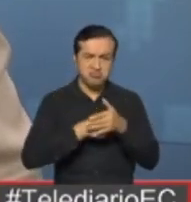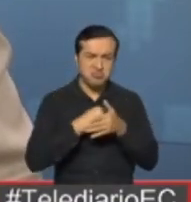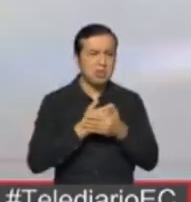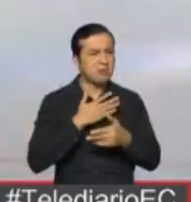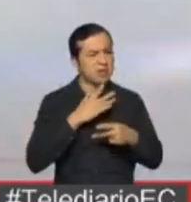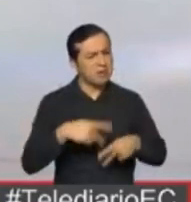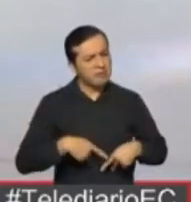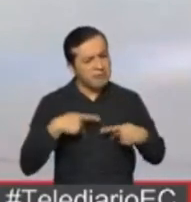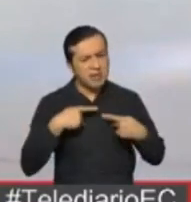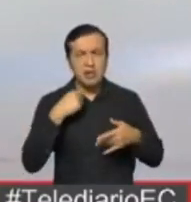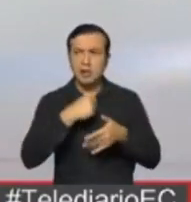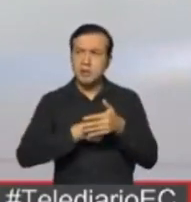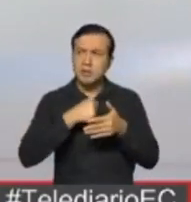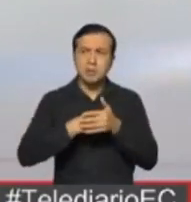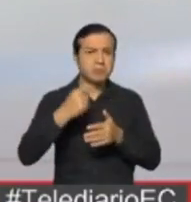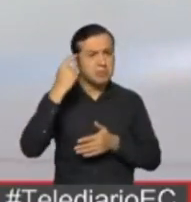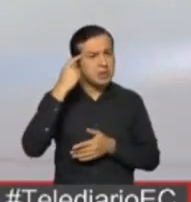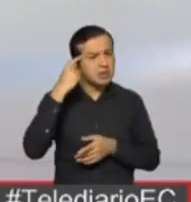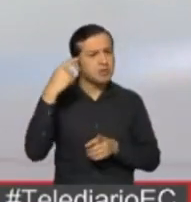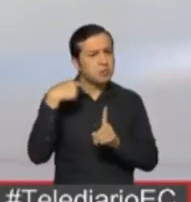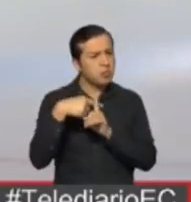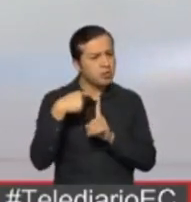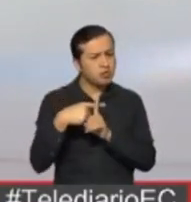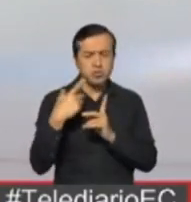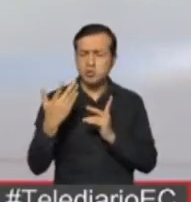vitalidad y salir de esta circunstancia